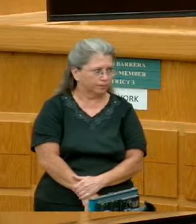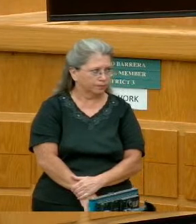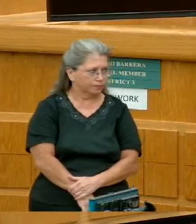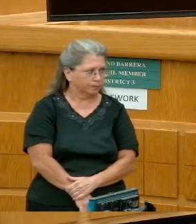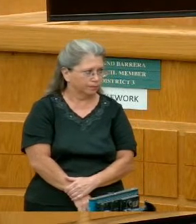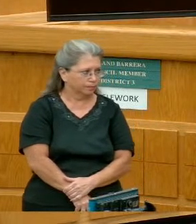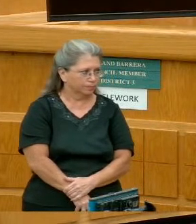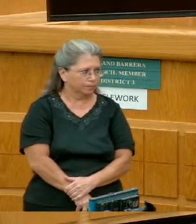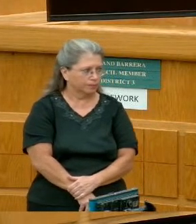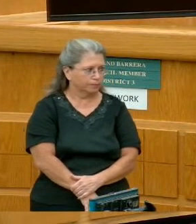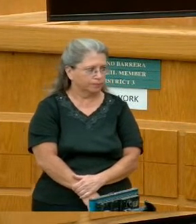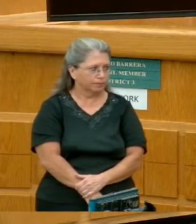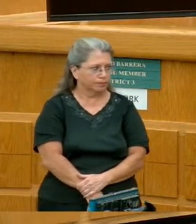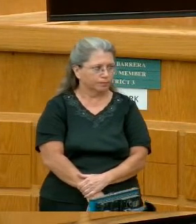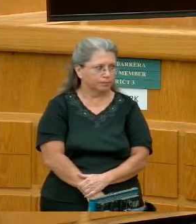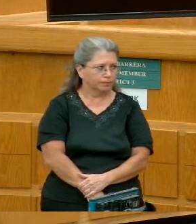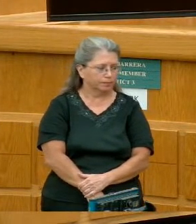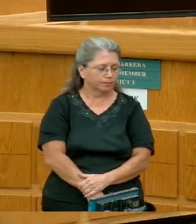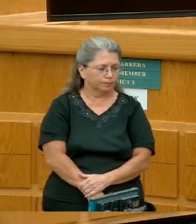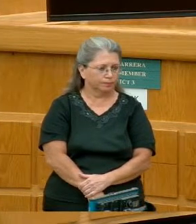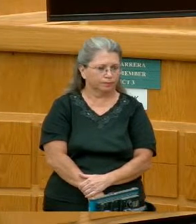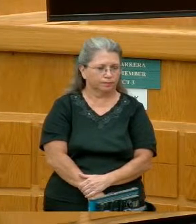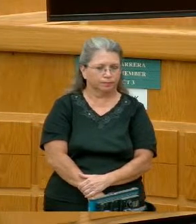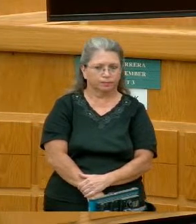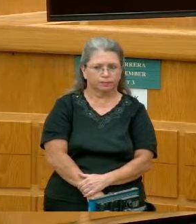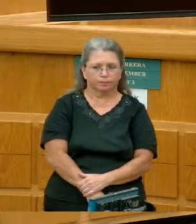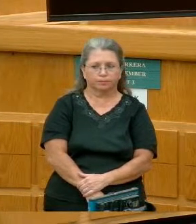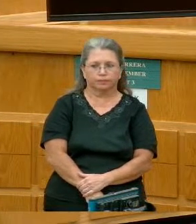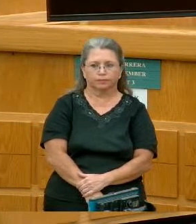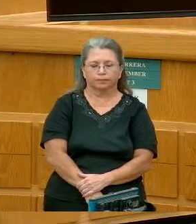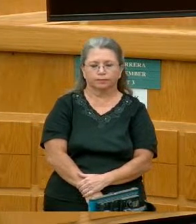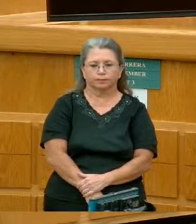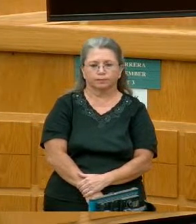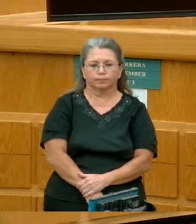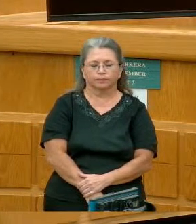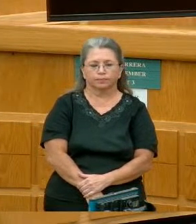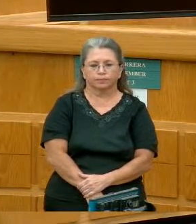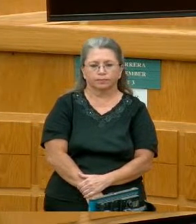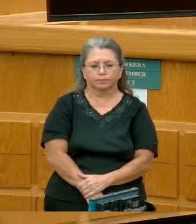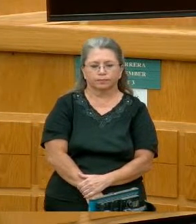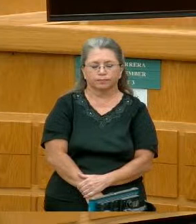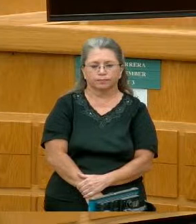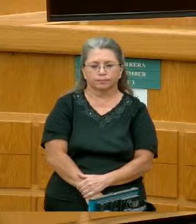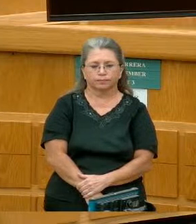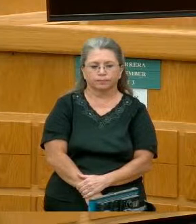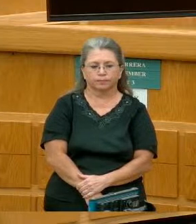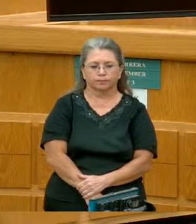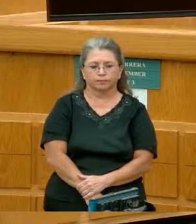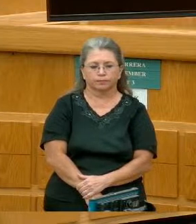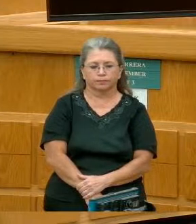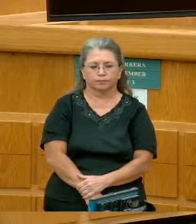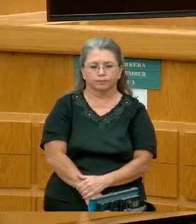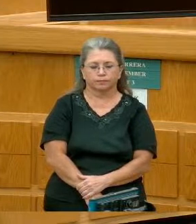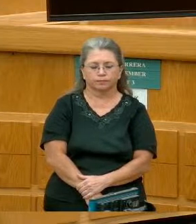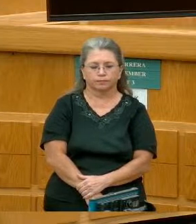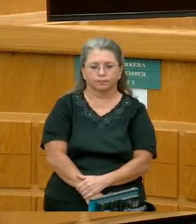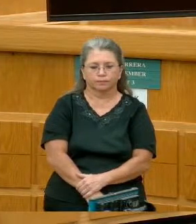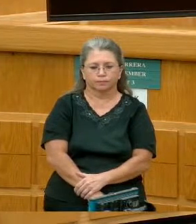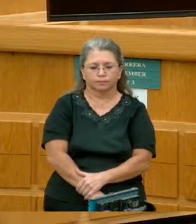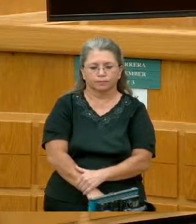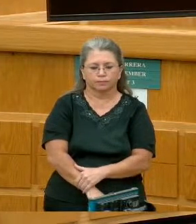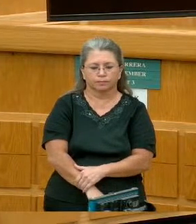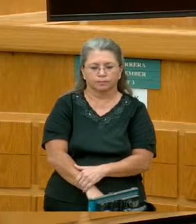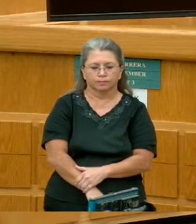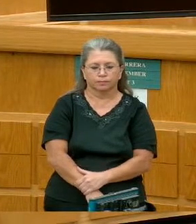nuestro futuro depende de que estemos saludables, sin tantos visitantes y así poder aminorar los casos. Haremos lo que sea